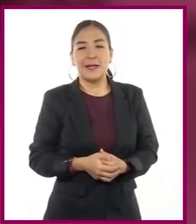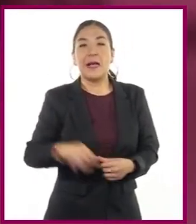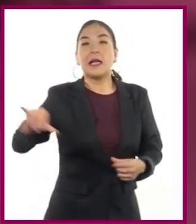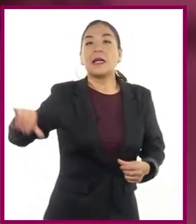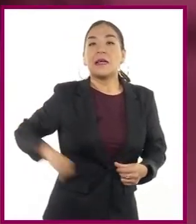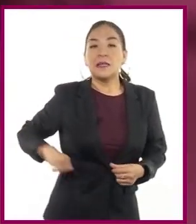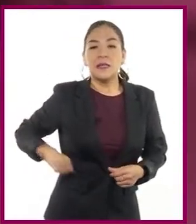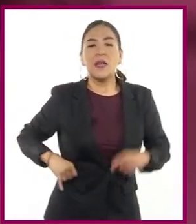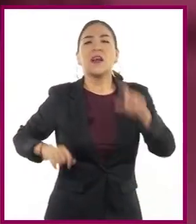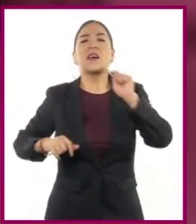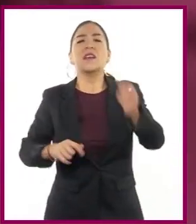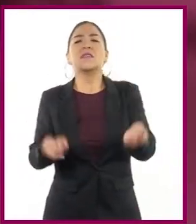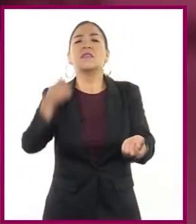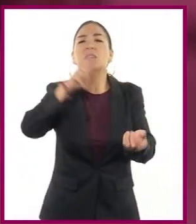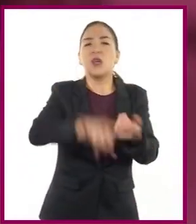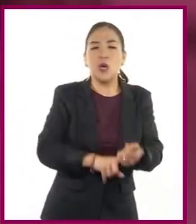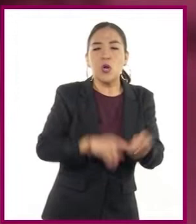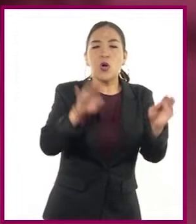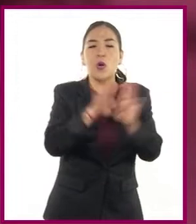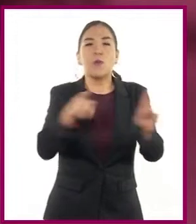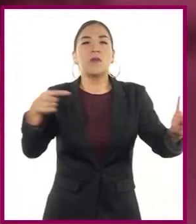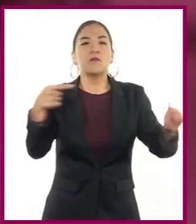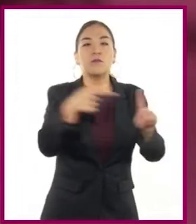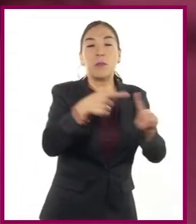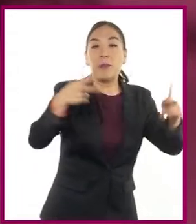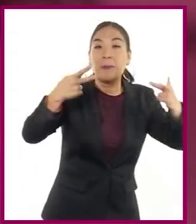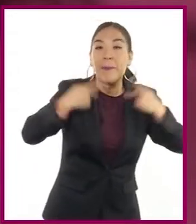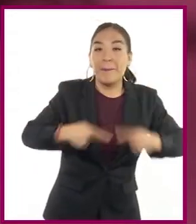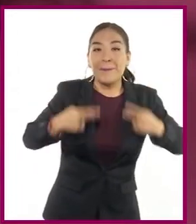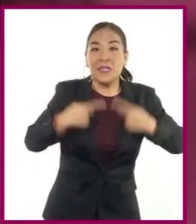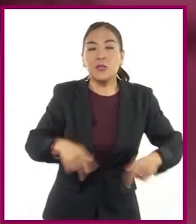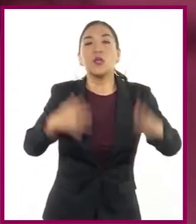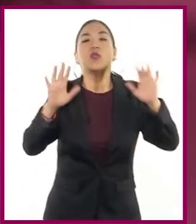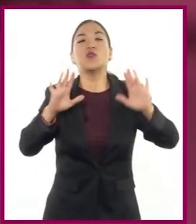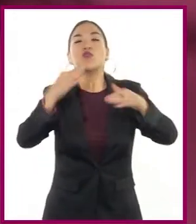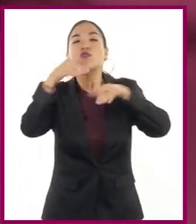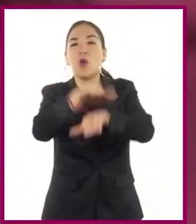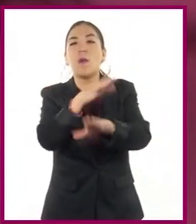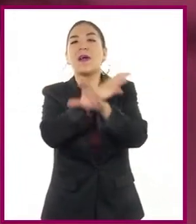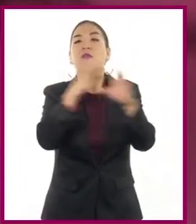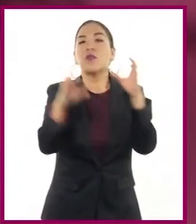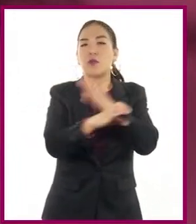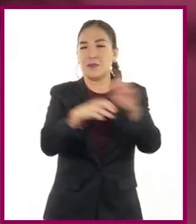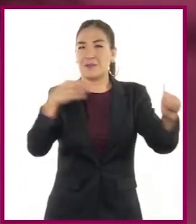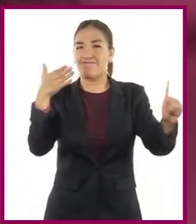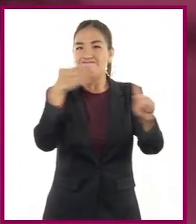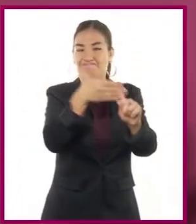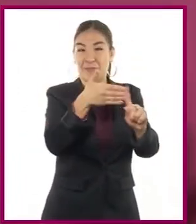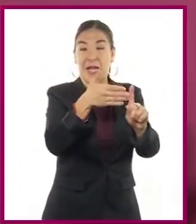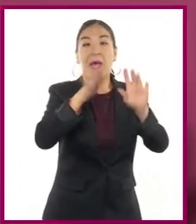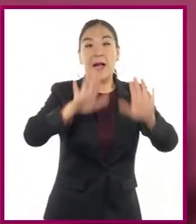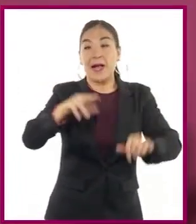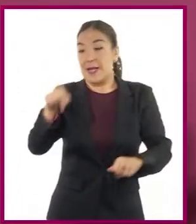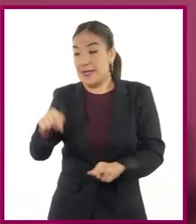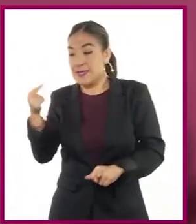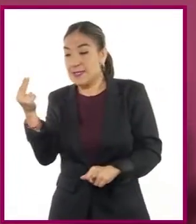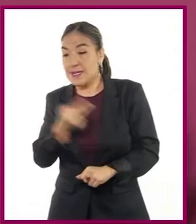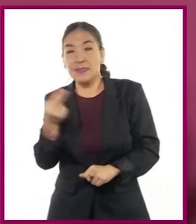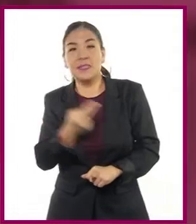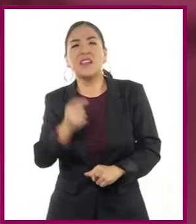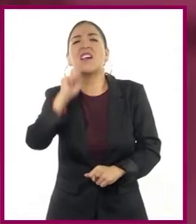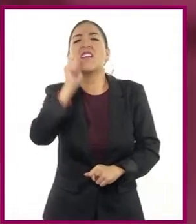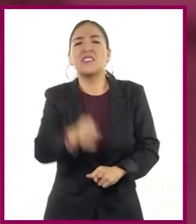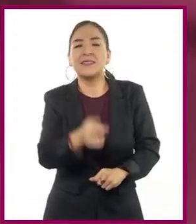la tendencia o inclinación de una persona hacia algo específico, mientras que una necesidad es